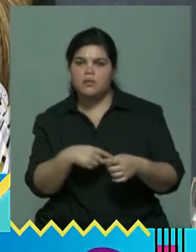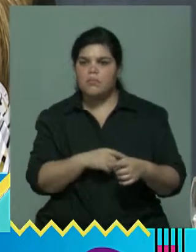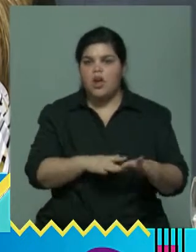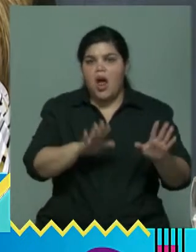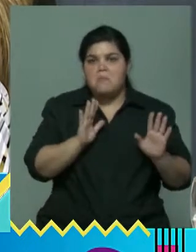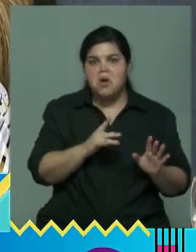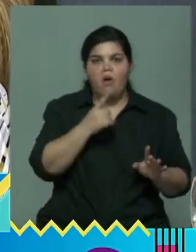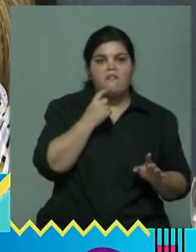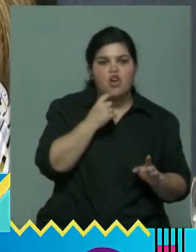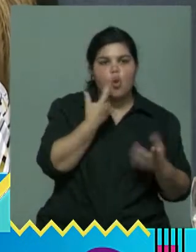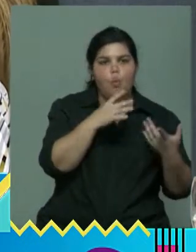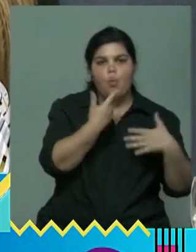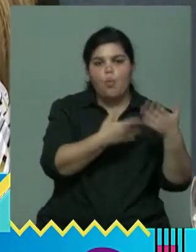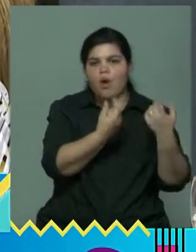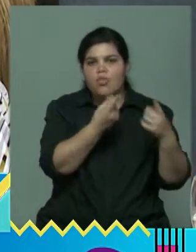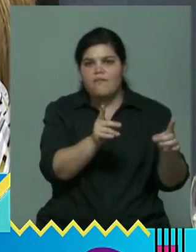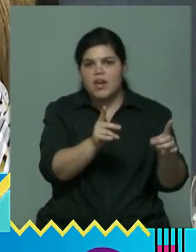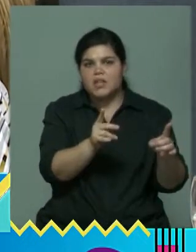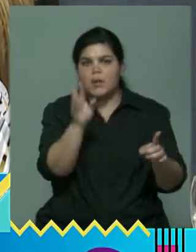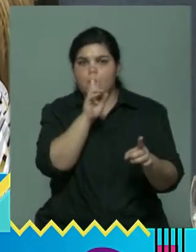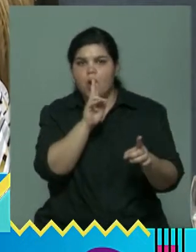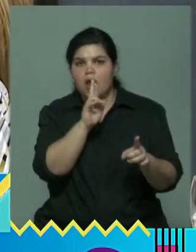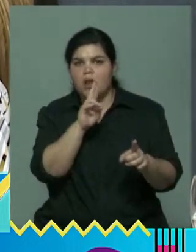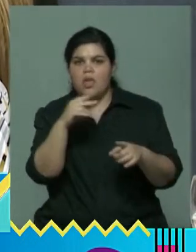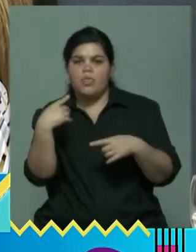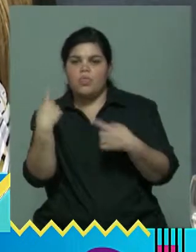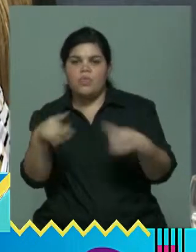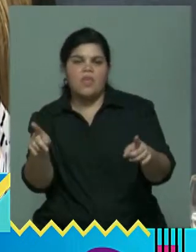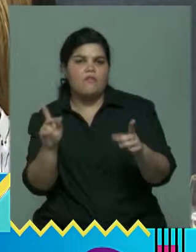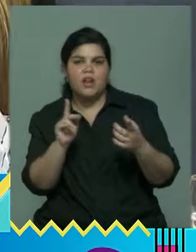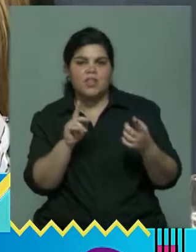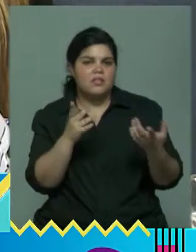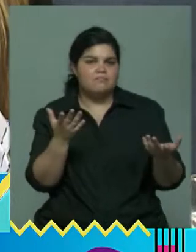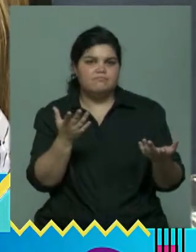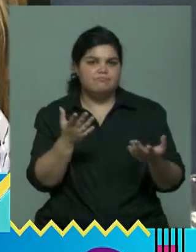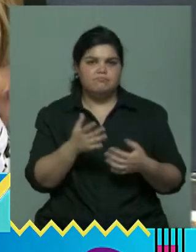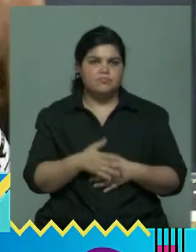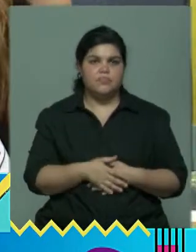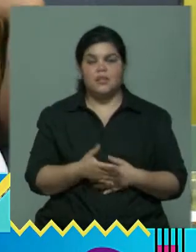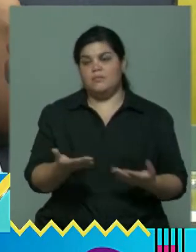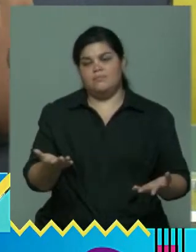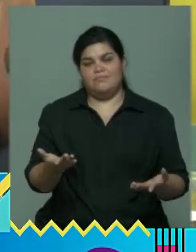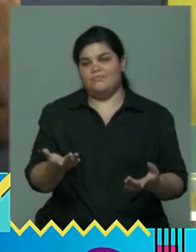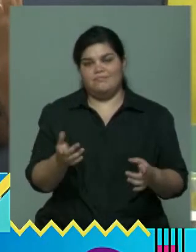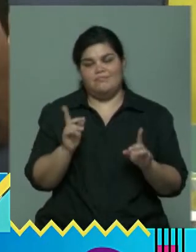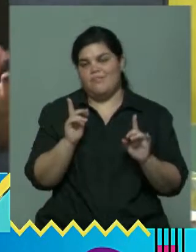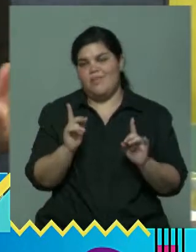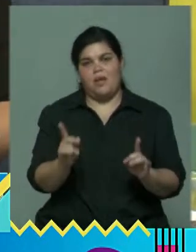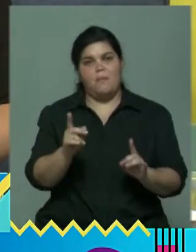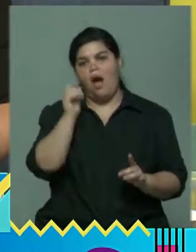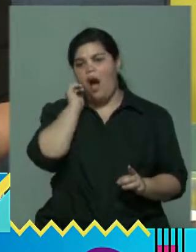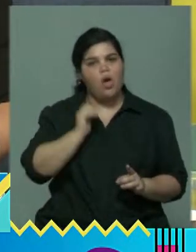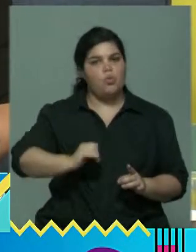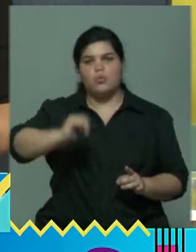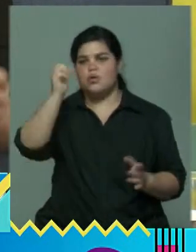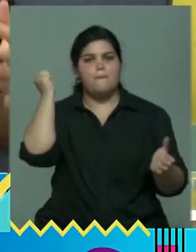cosa, pero ¿por qué hay que, digamos, ponerlo acá si el niño a lo mejor tiene que ser, ¿no? Porque existe en el adulto, y en esto me incluyo, por